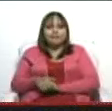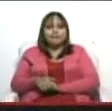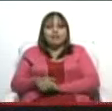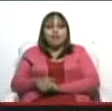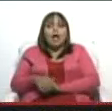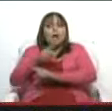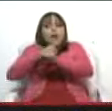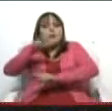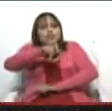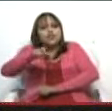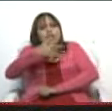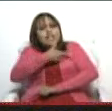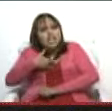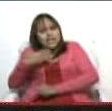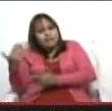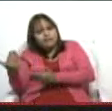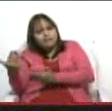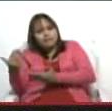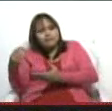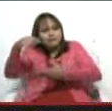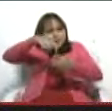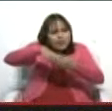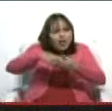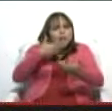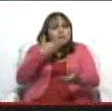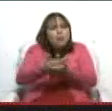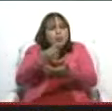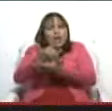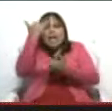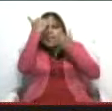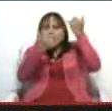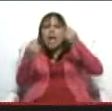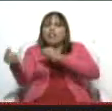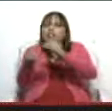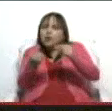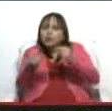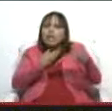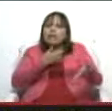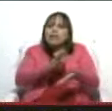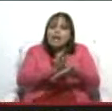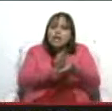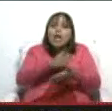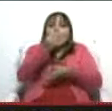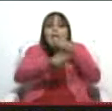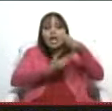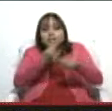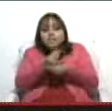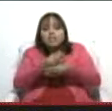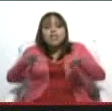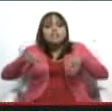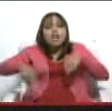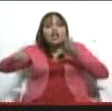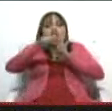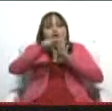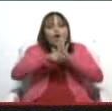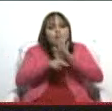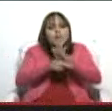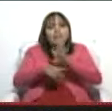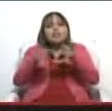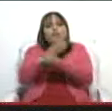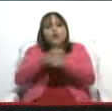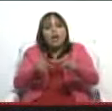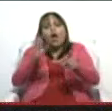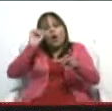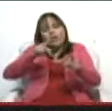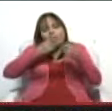quieran discutir, conversar, proponer ideas y cumplir con las reglas del juego democrático, pues las